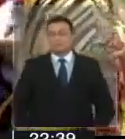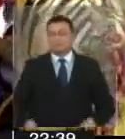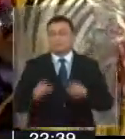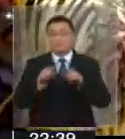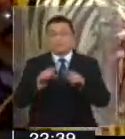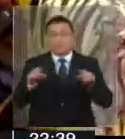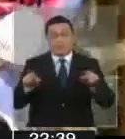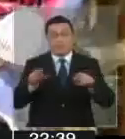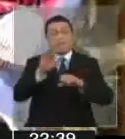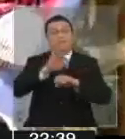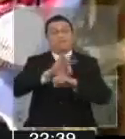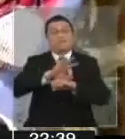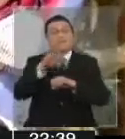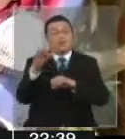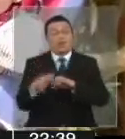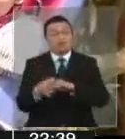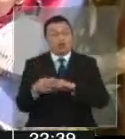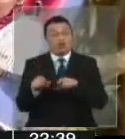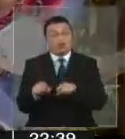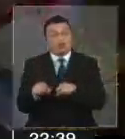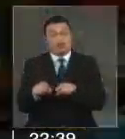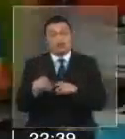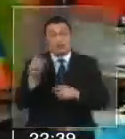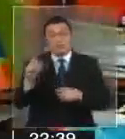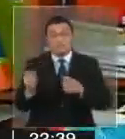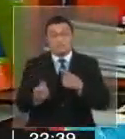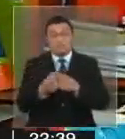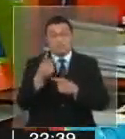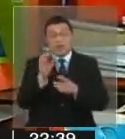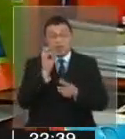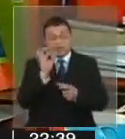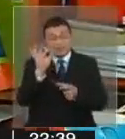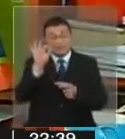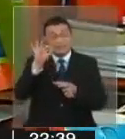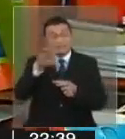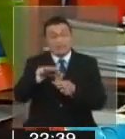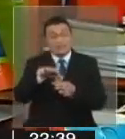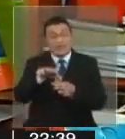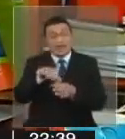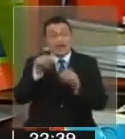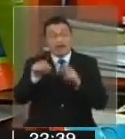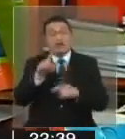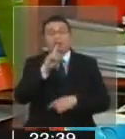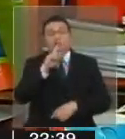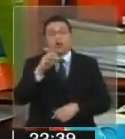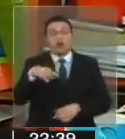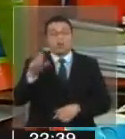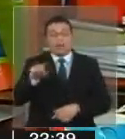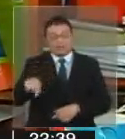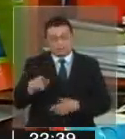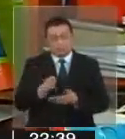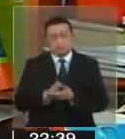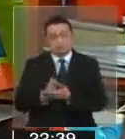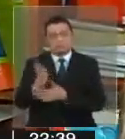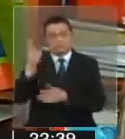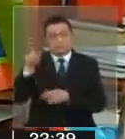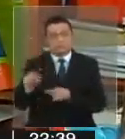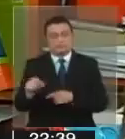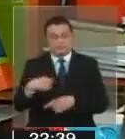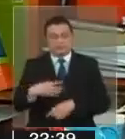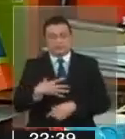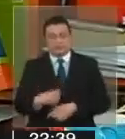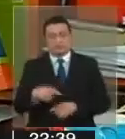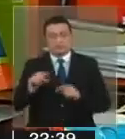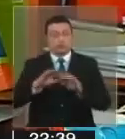Esta fundación, su primera semilla, diría yo, es Tomás, eso claramente, de ahí parte, de todo